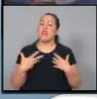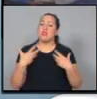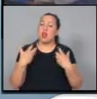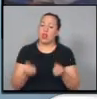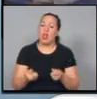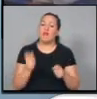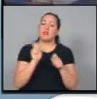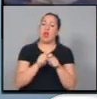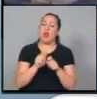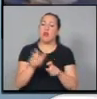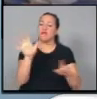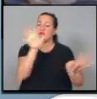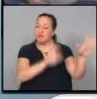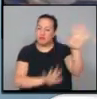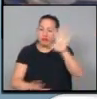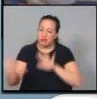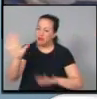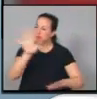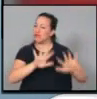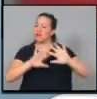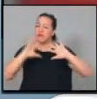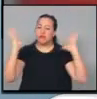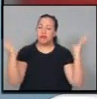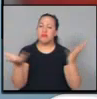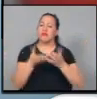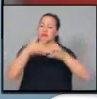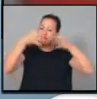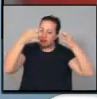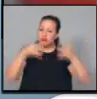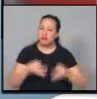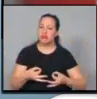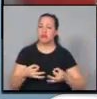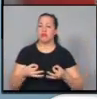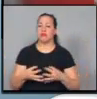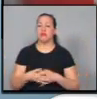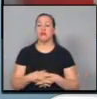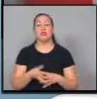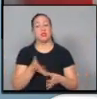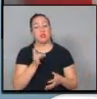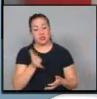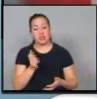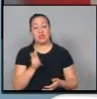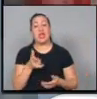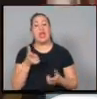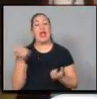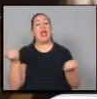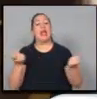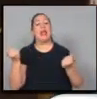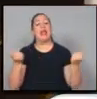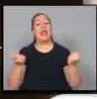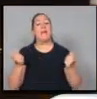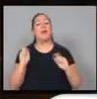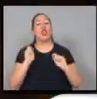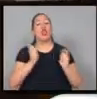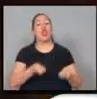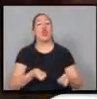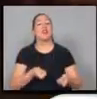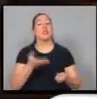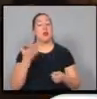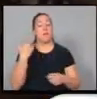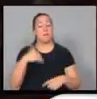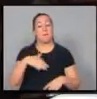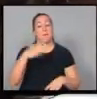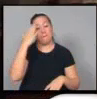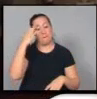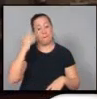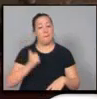lo repararon, lo reacondicionaron para poder apagar fuego. Sí, bueno, este camión fue donado por la Fuerza Aérea junto con